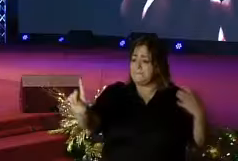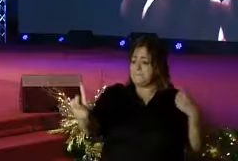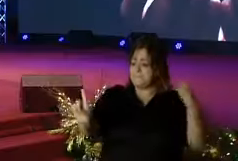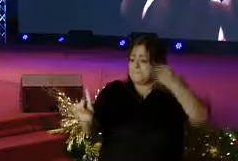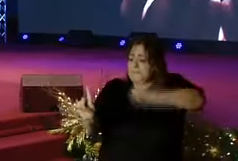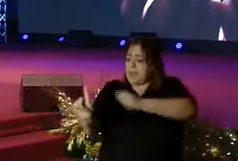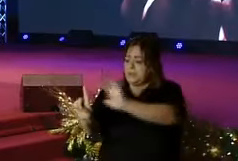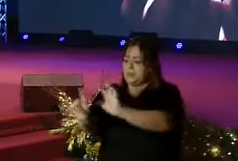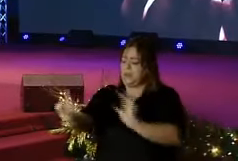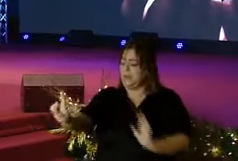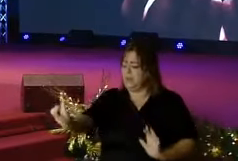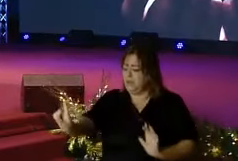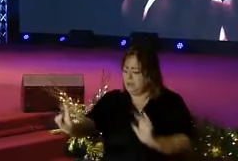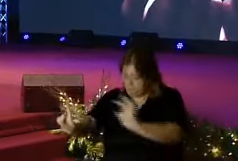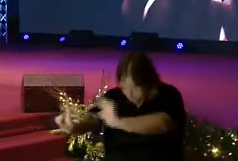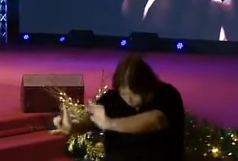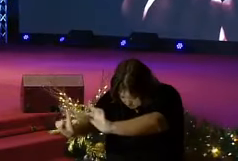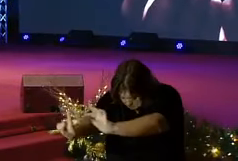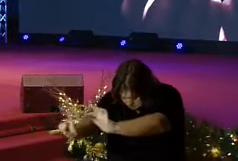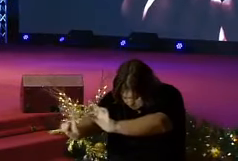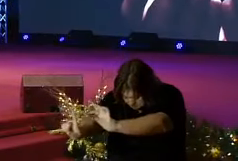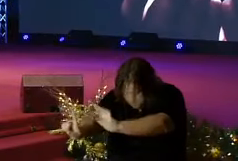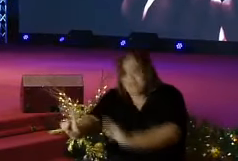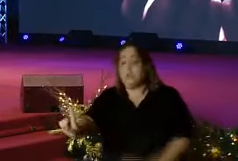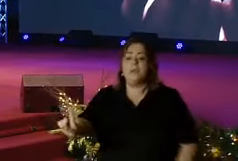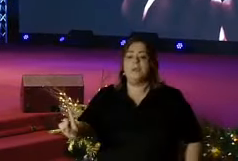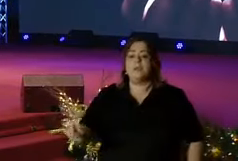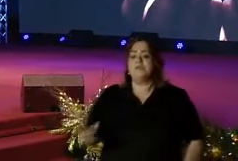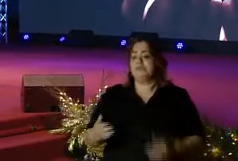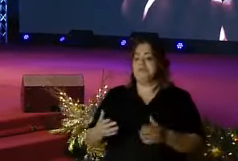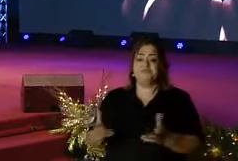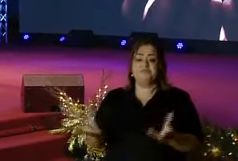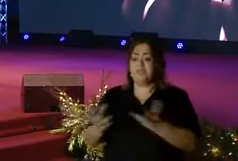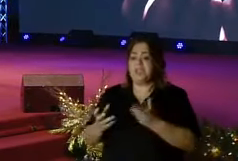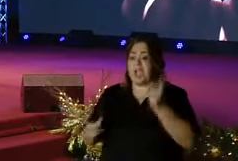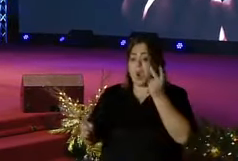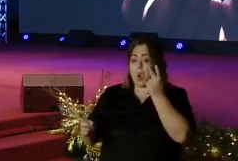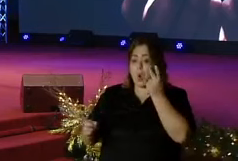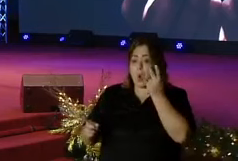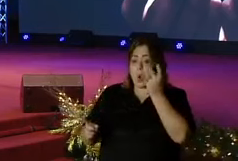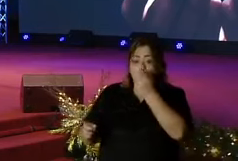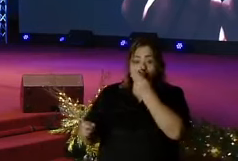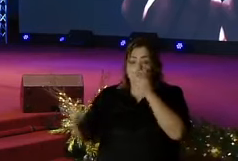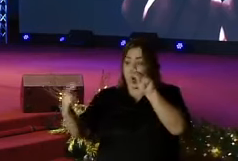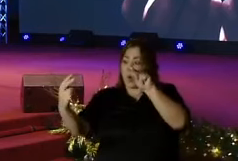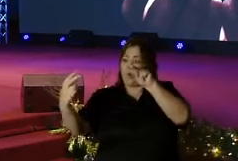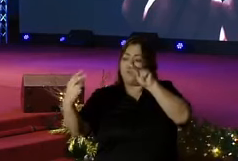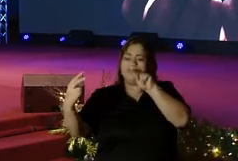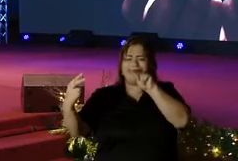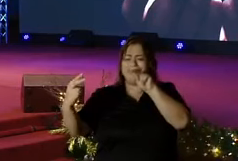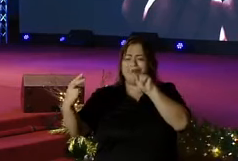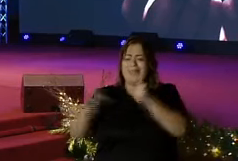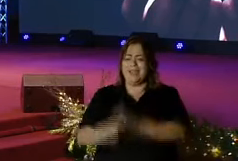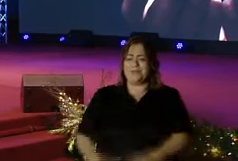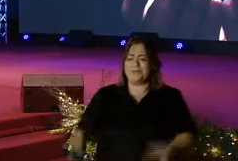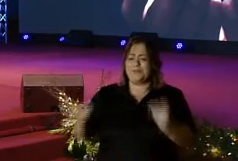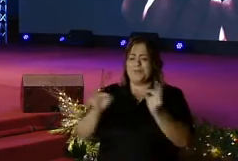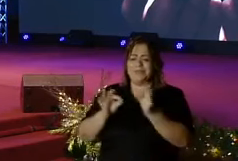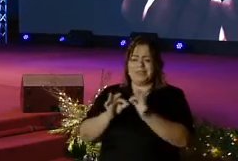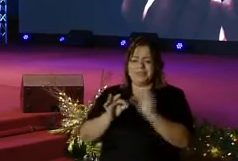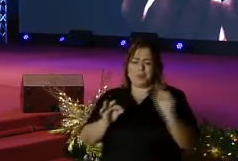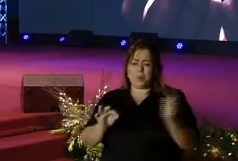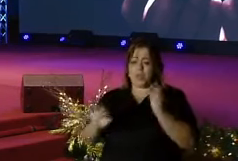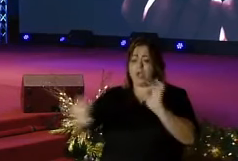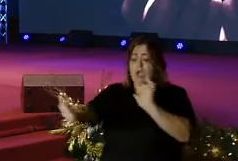Yo no aspiro a mirarlo a los ojos. Yo no aspiro a detenerlo. Él estaba en movimiento. Diga en movimiento. Pues ella también tenía que